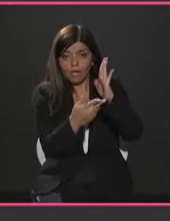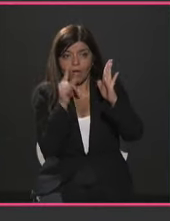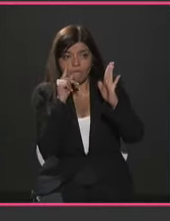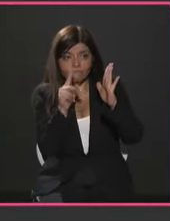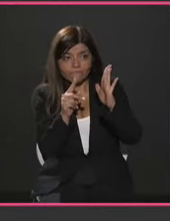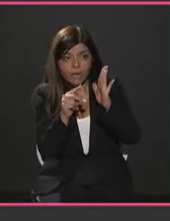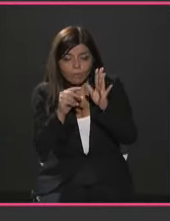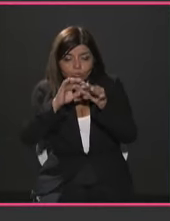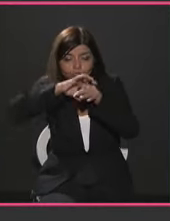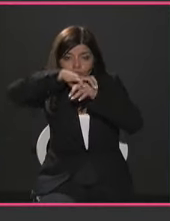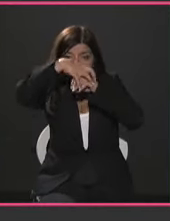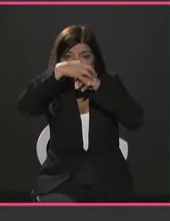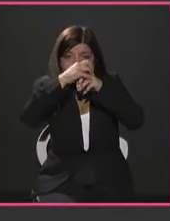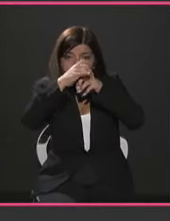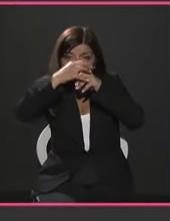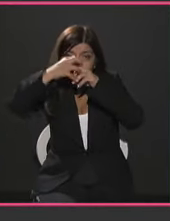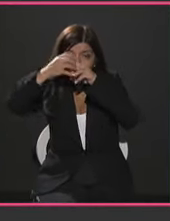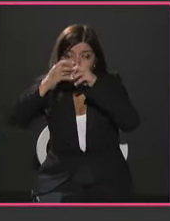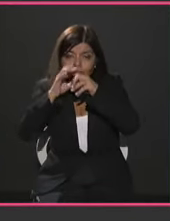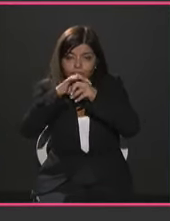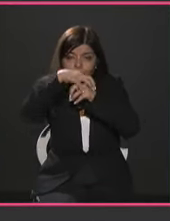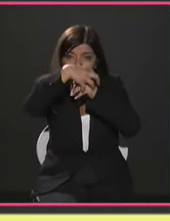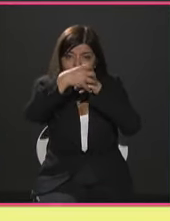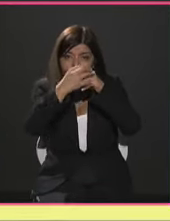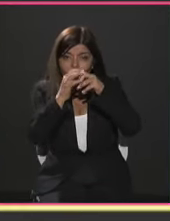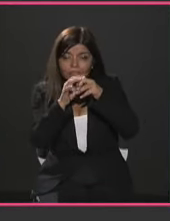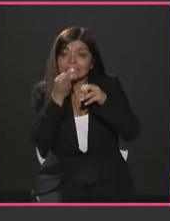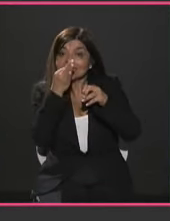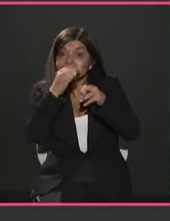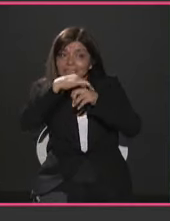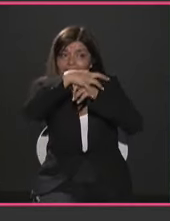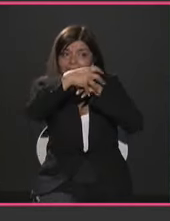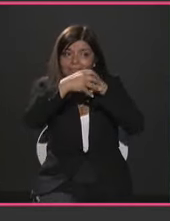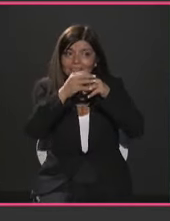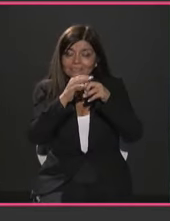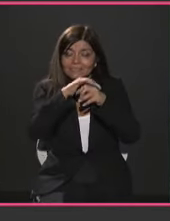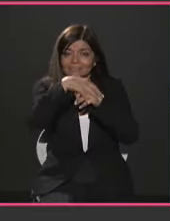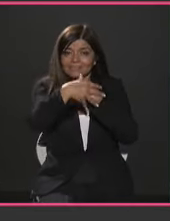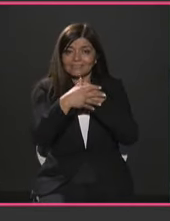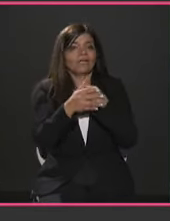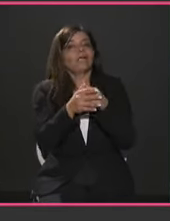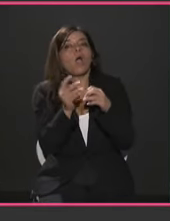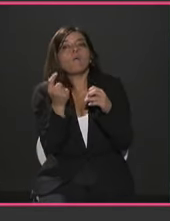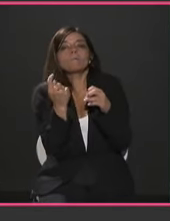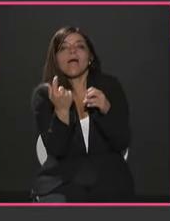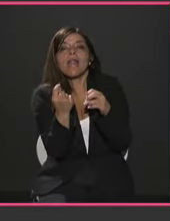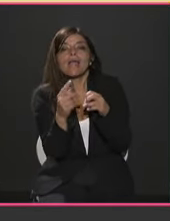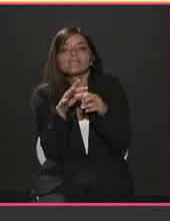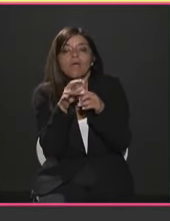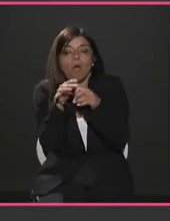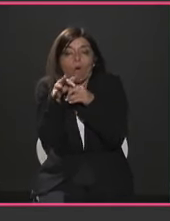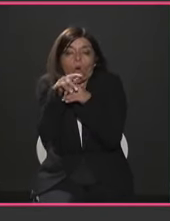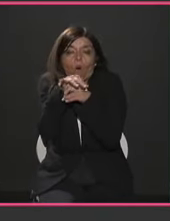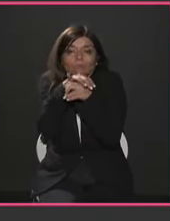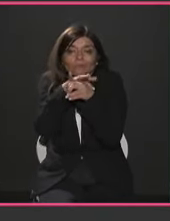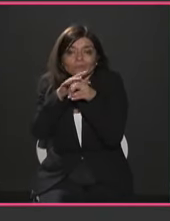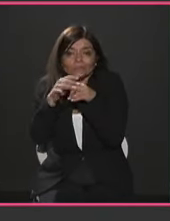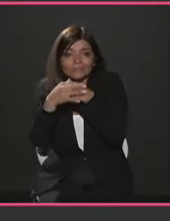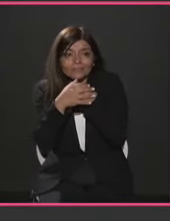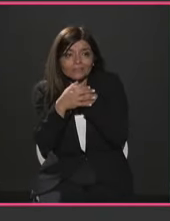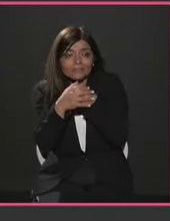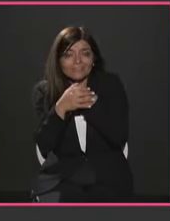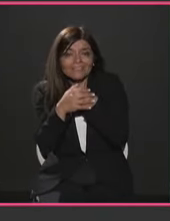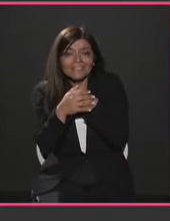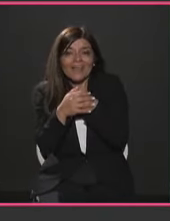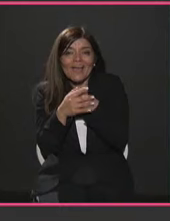bacteria que está siendo atacada por estos bacteriófagos que son verdes parecen como unas unas arañas alenas De hecho tengo unos